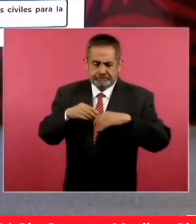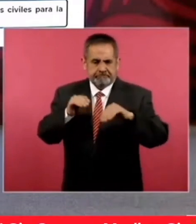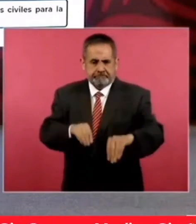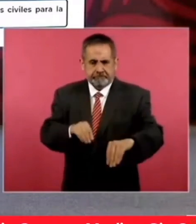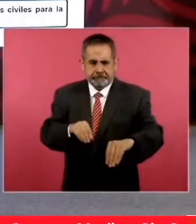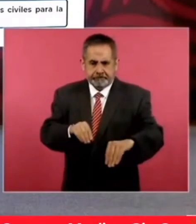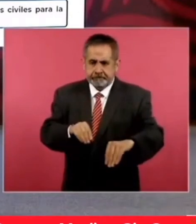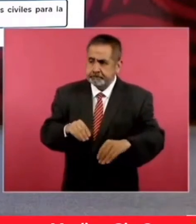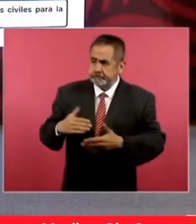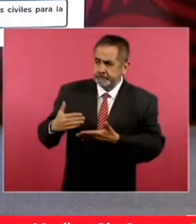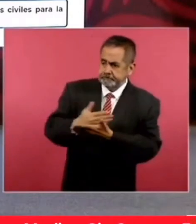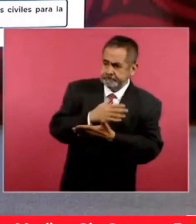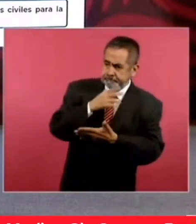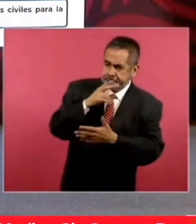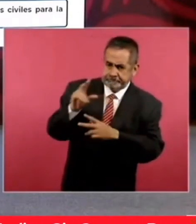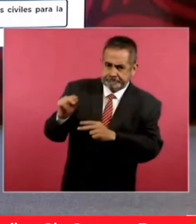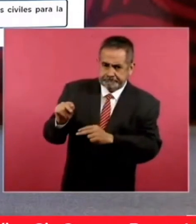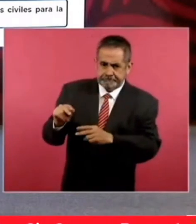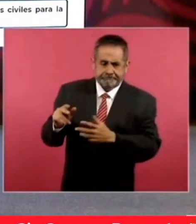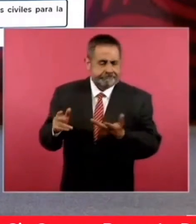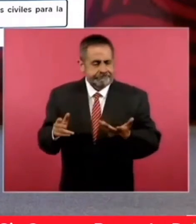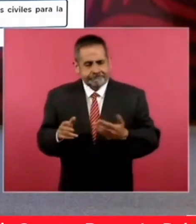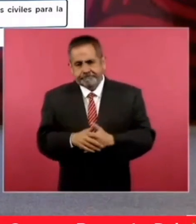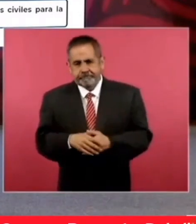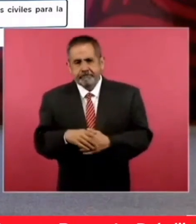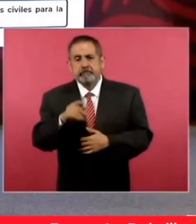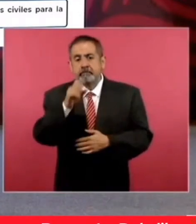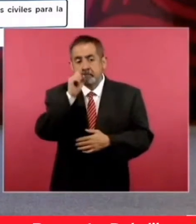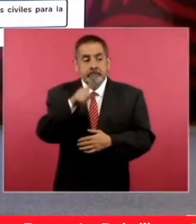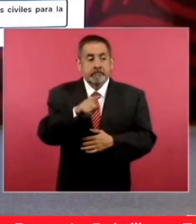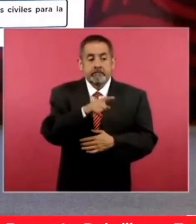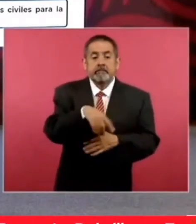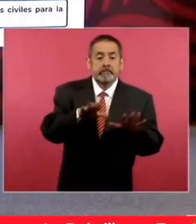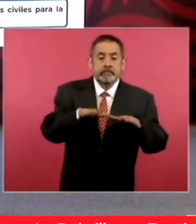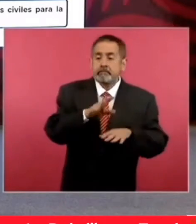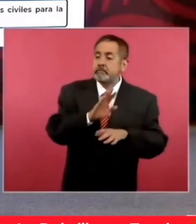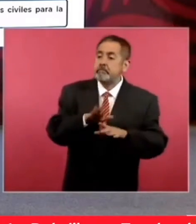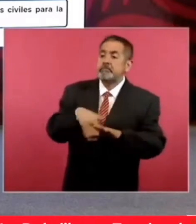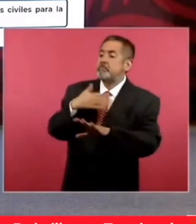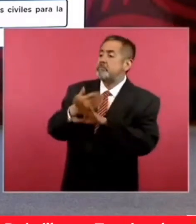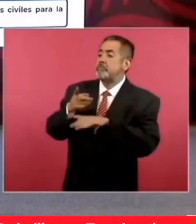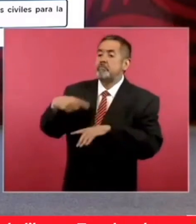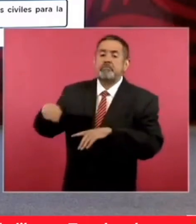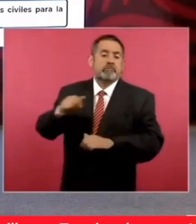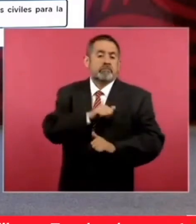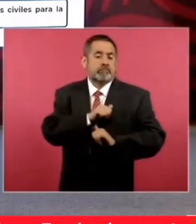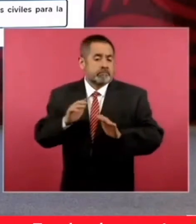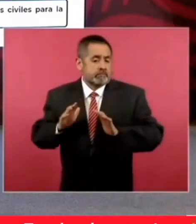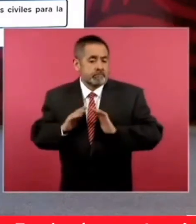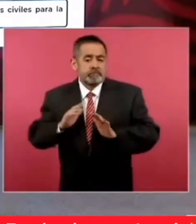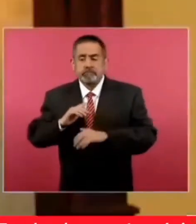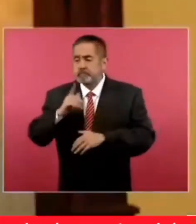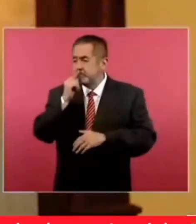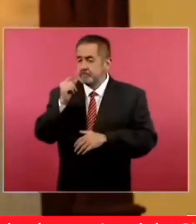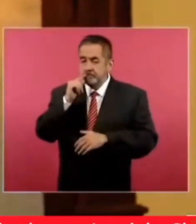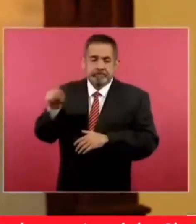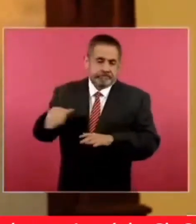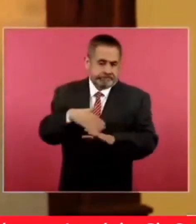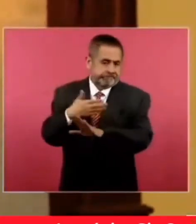y y en algunos casos también a fuerzas de seguridad fuerzas armadas fuerzas de seguridad pública